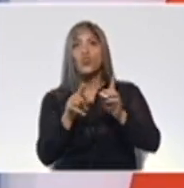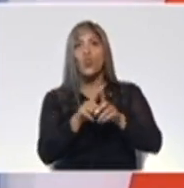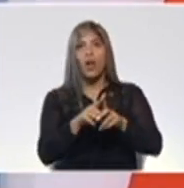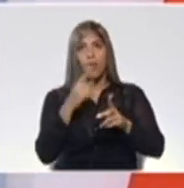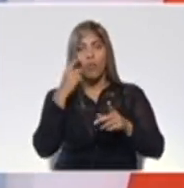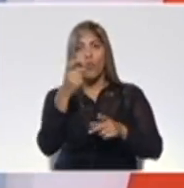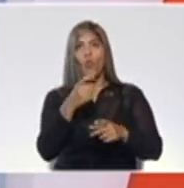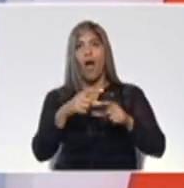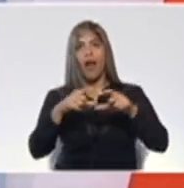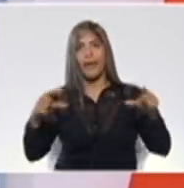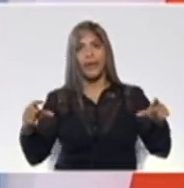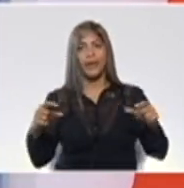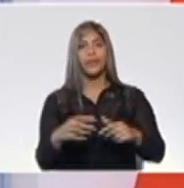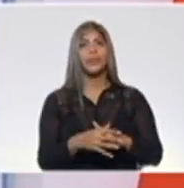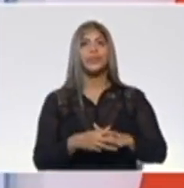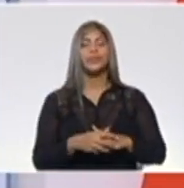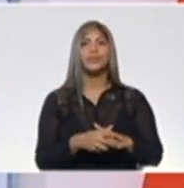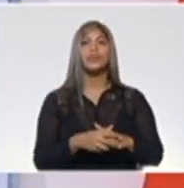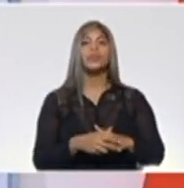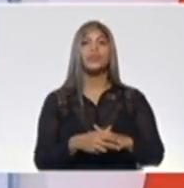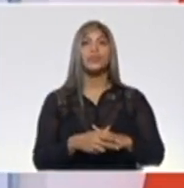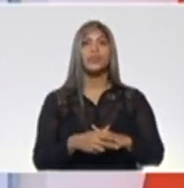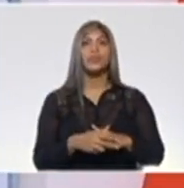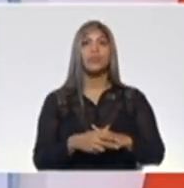Vamos a utilizar la regla.